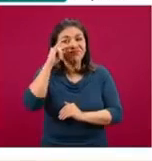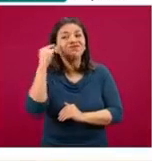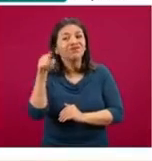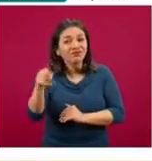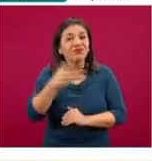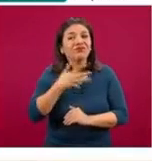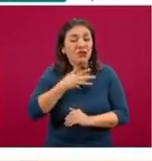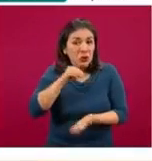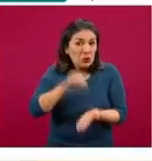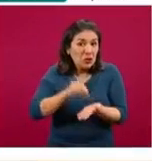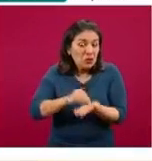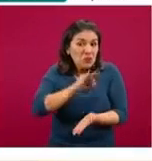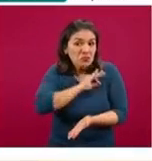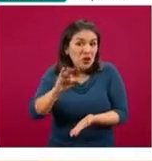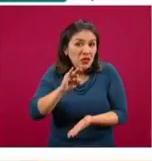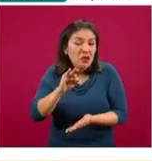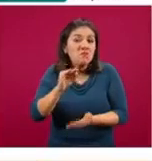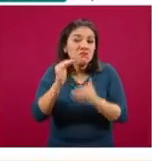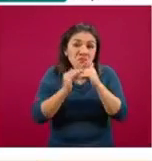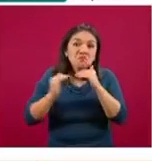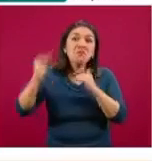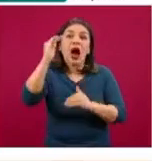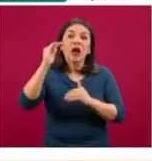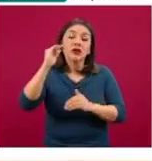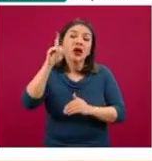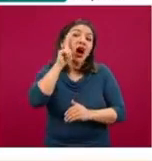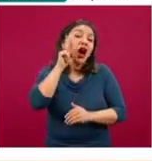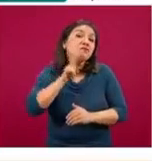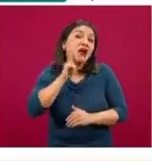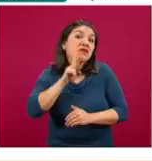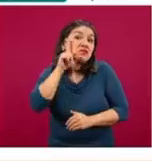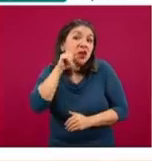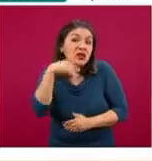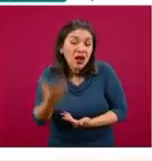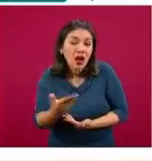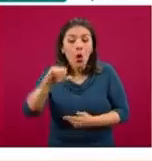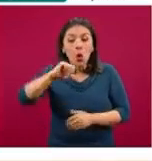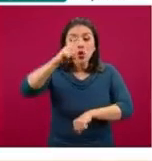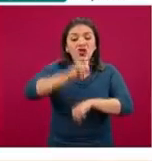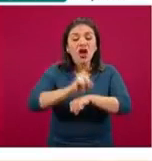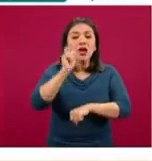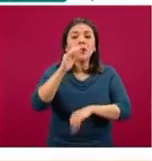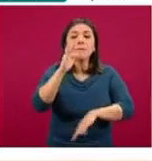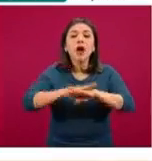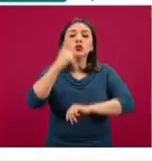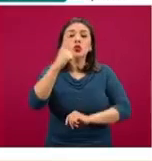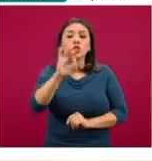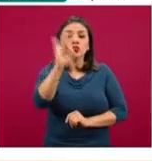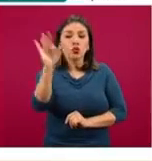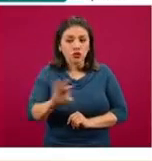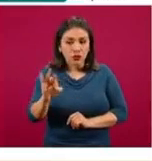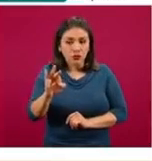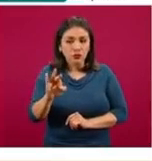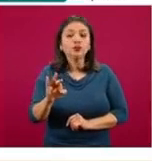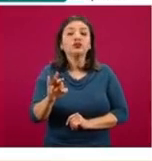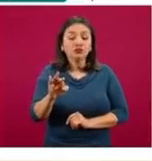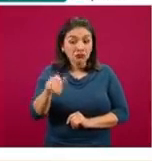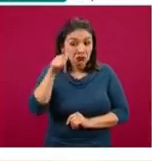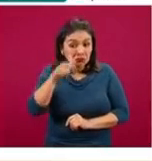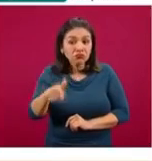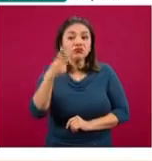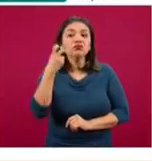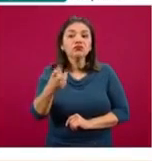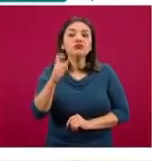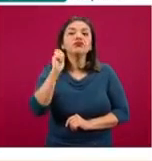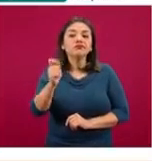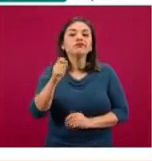podría todavía tener un ligero incremento más el día de mañana. Para el día de hoy es más 1%, que realmente